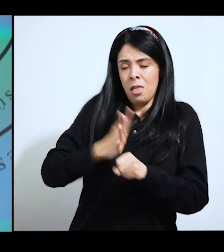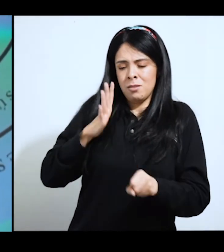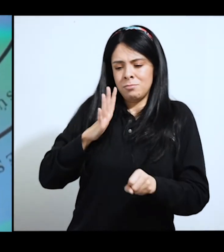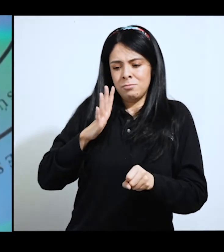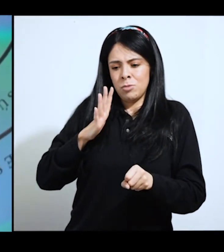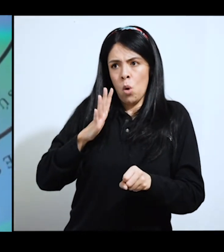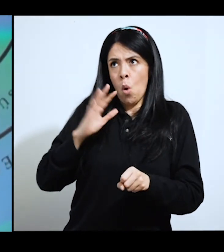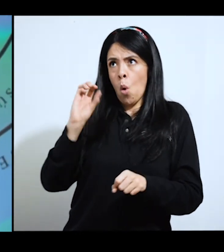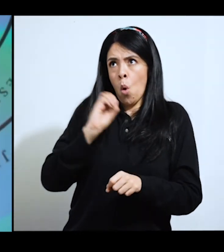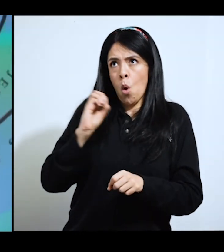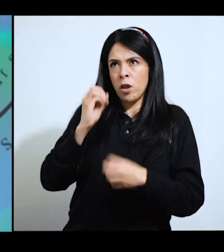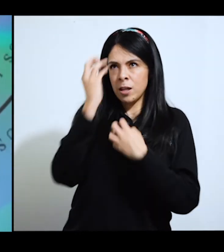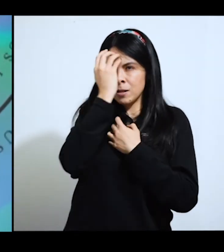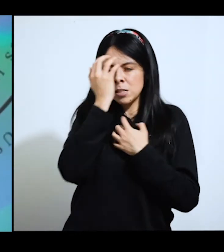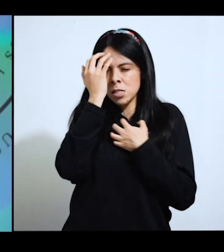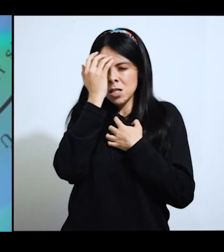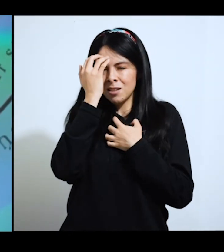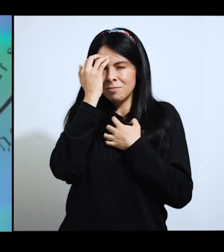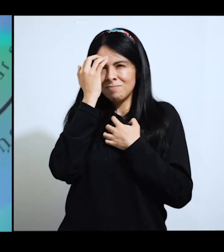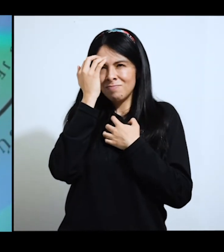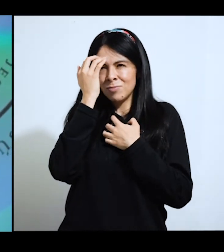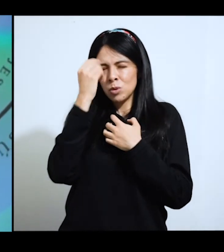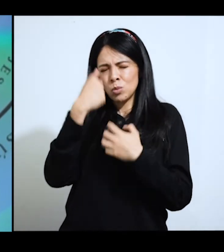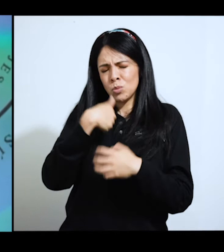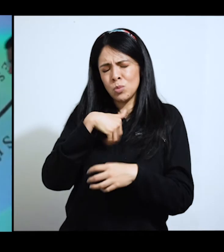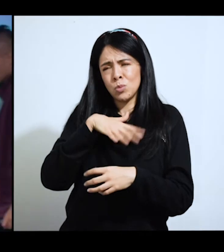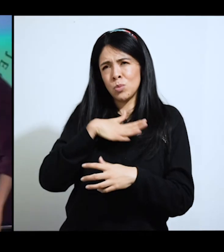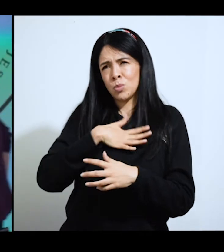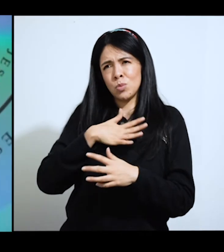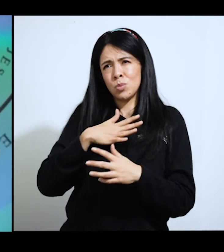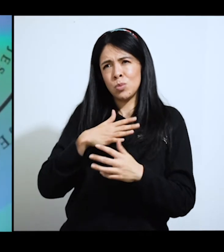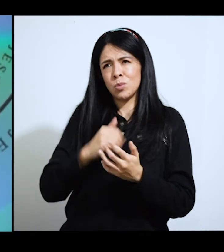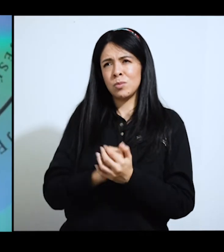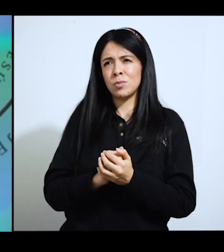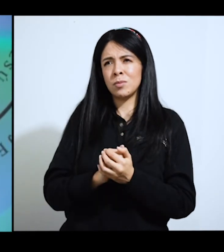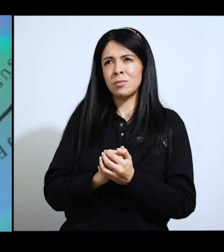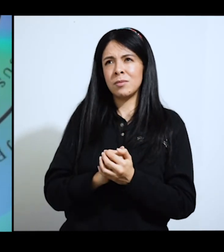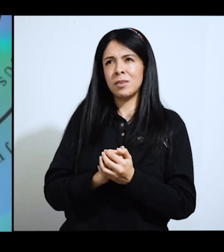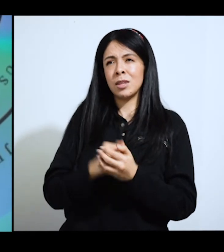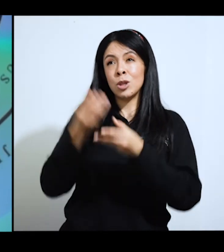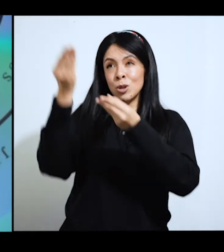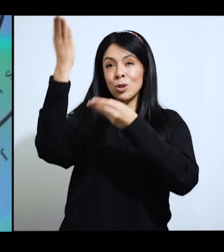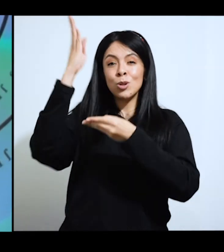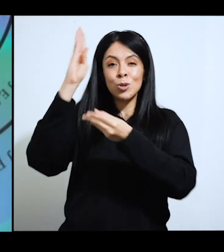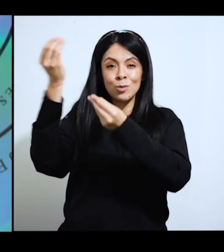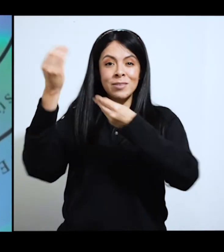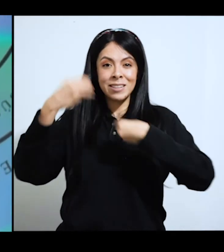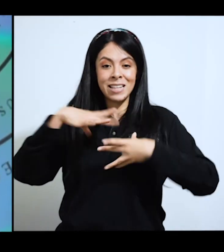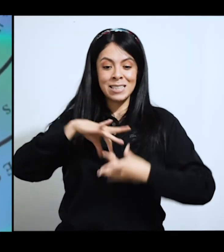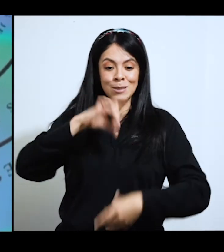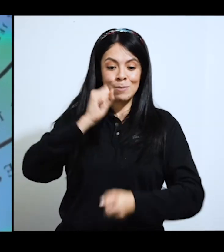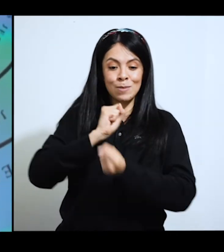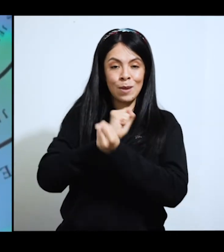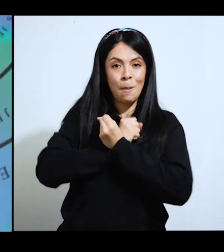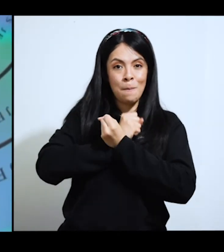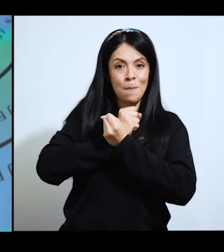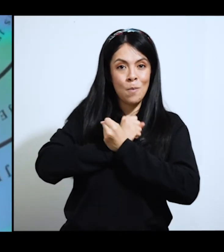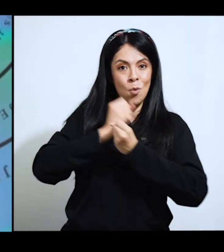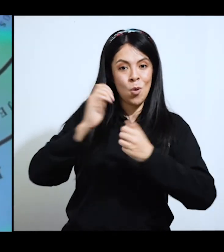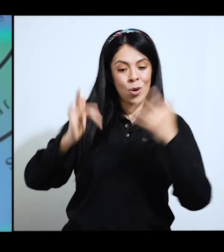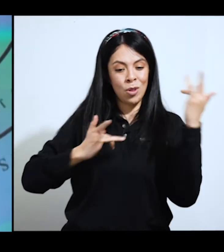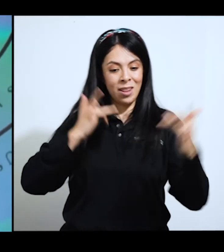obsesiones. Dios me dio un espíritu de amor, de gozo y de paz. Y en lugar